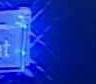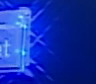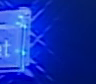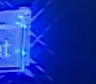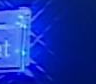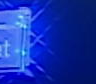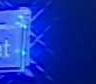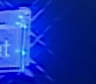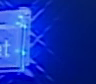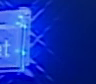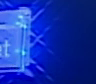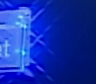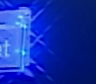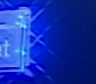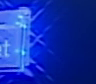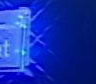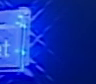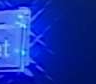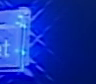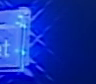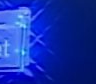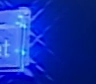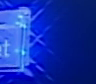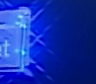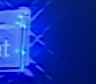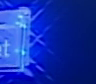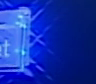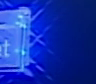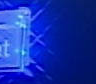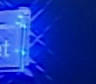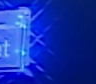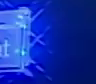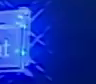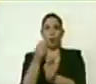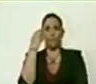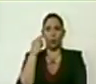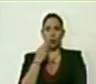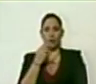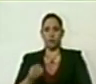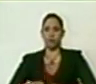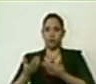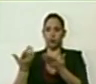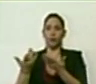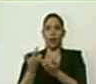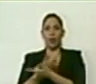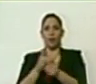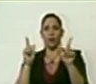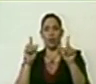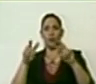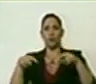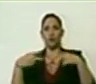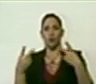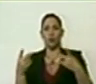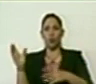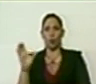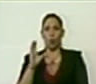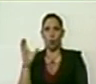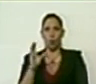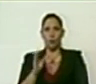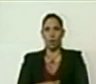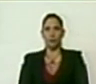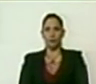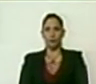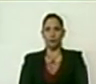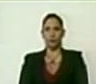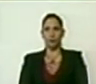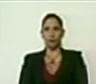Y hasta ahora vamos a escuchar declaraciones del canciller de la República, Jorge Arreaza. La libertad a la Nueva Granada, hoy Colombia,